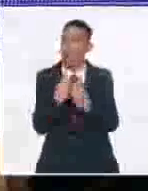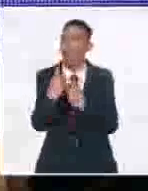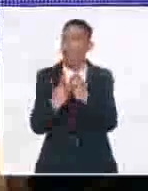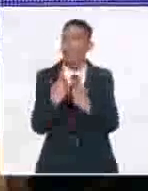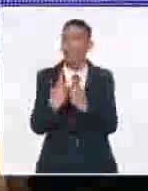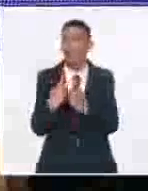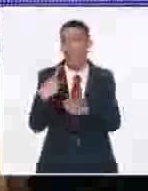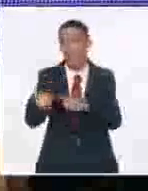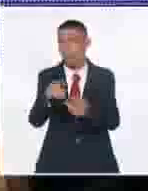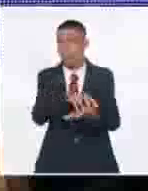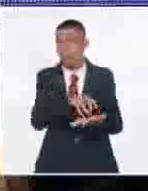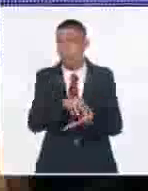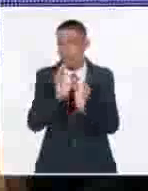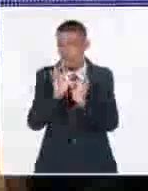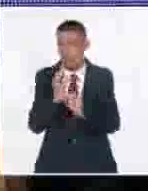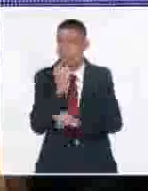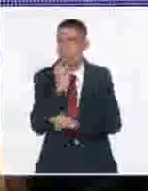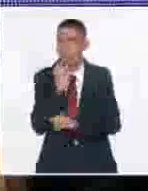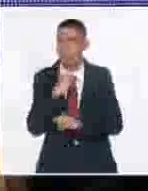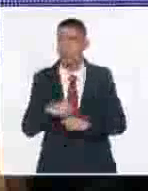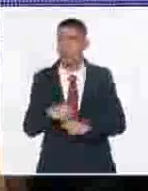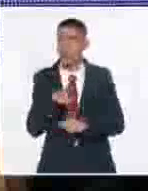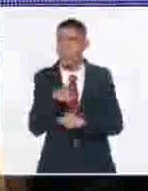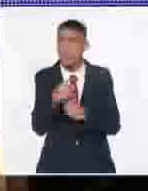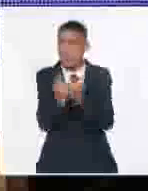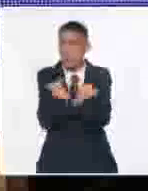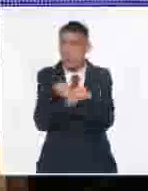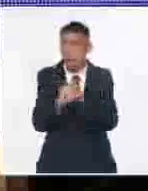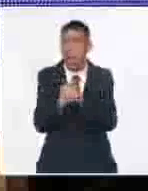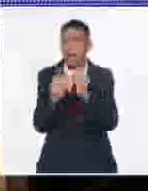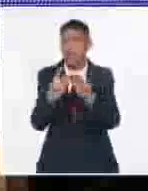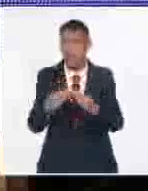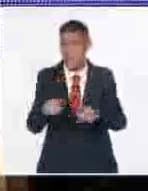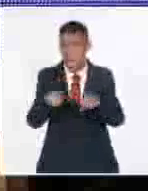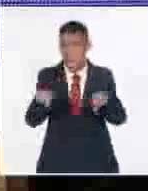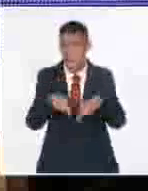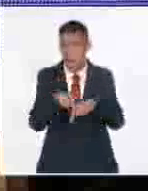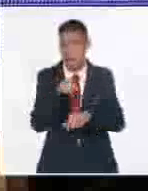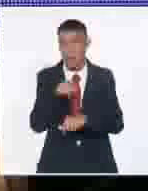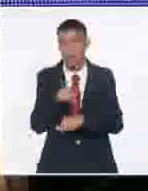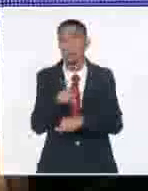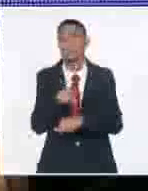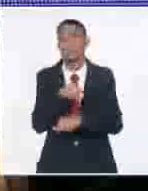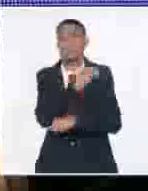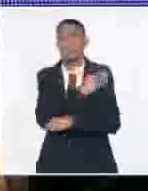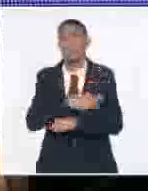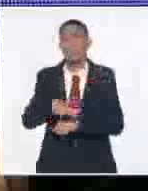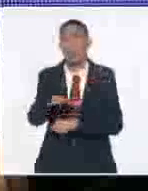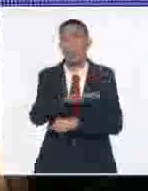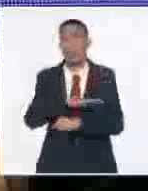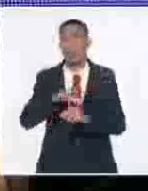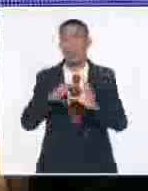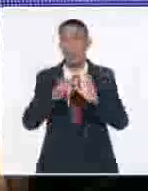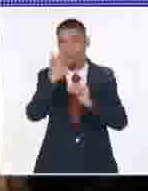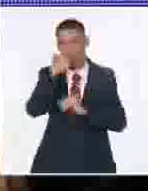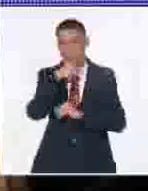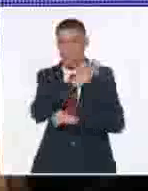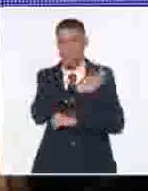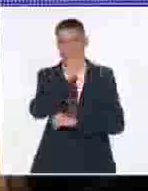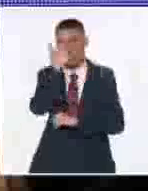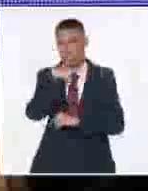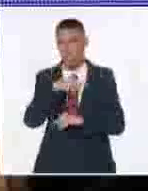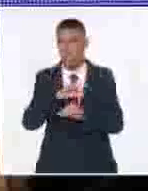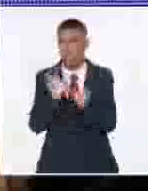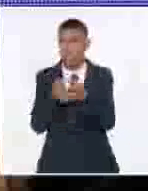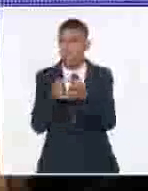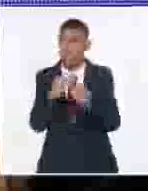Cisjordania. Una invasión terrestre de la Franja de Gaza, como se ha anunciado por mandos